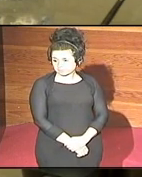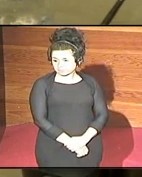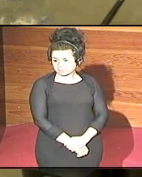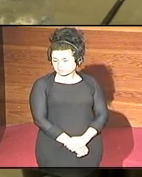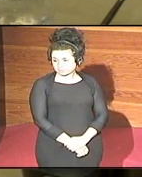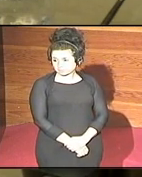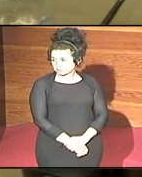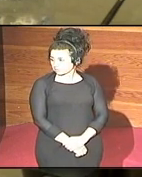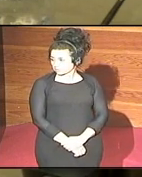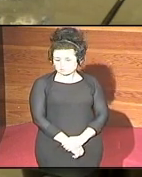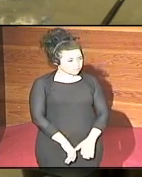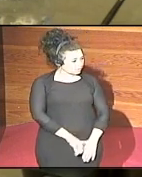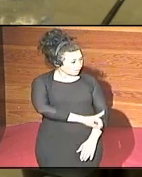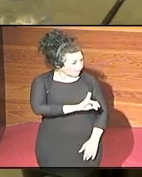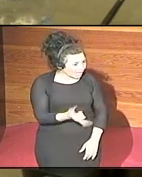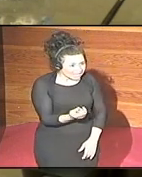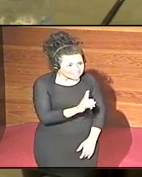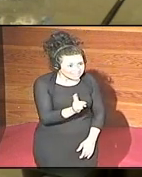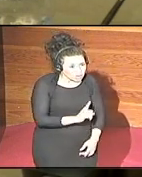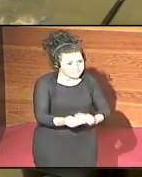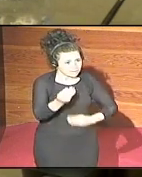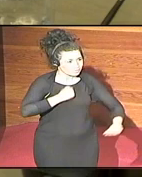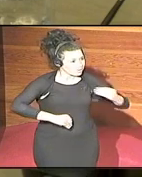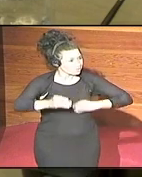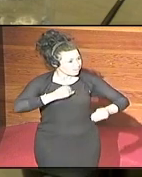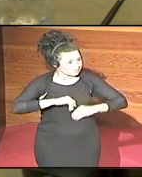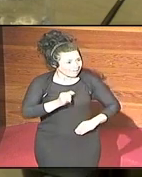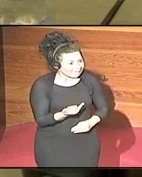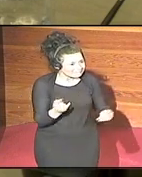No os cansáis, ¿eh?, de hacer preguntas.